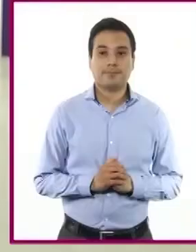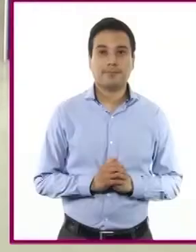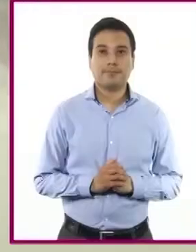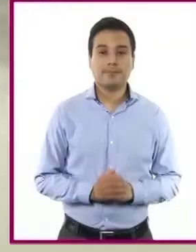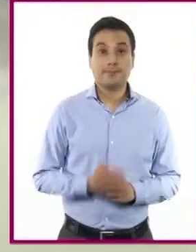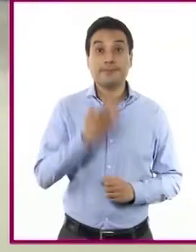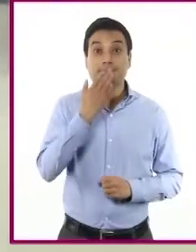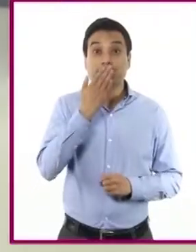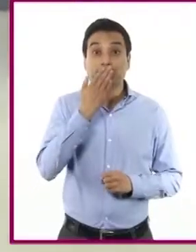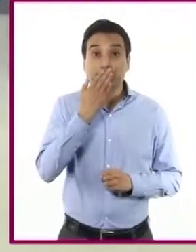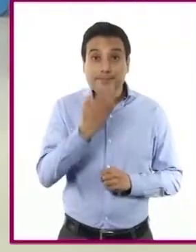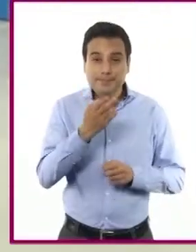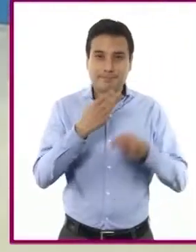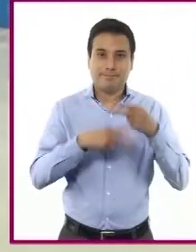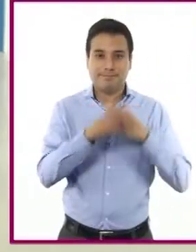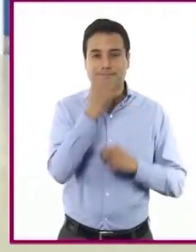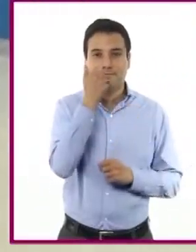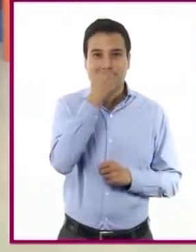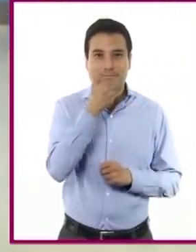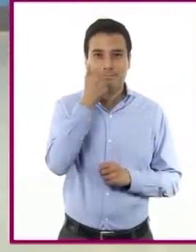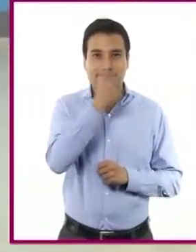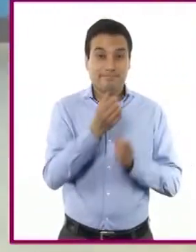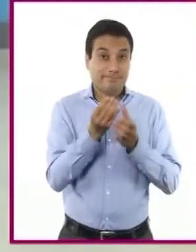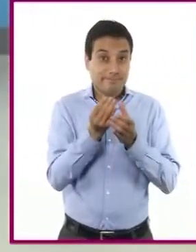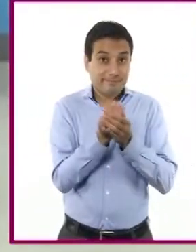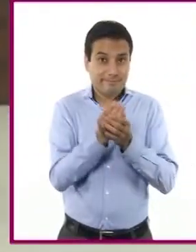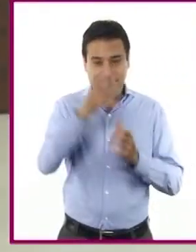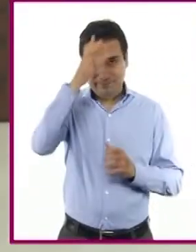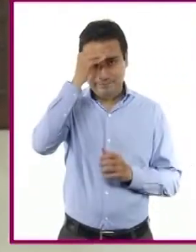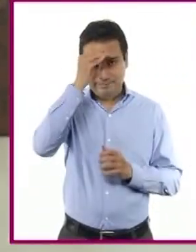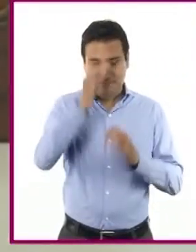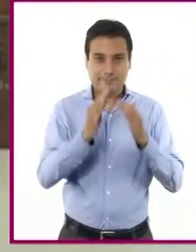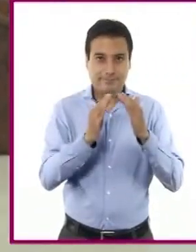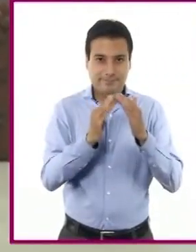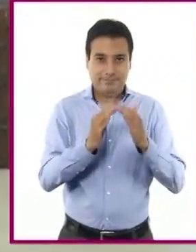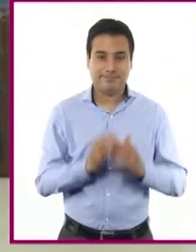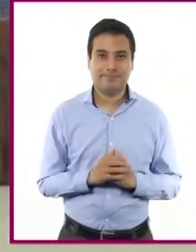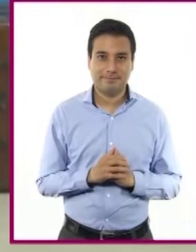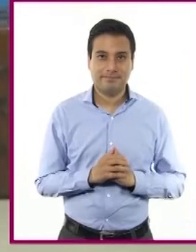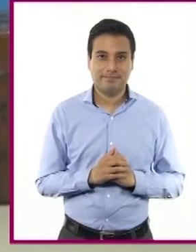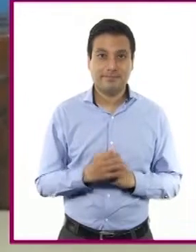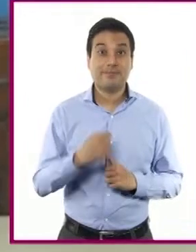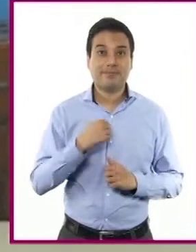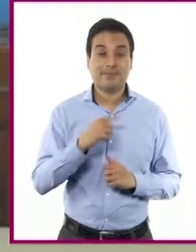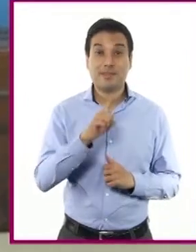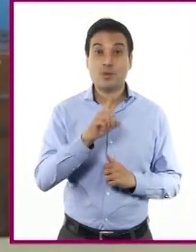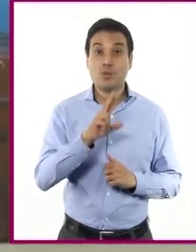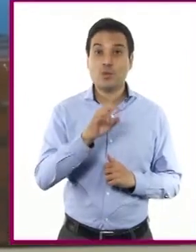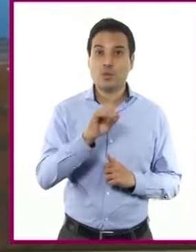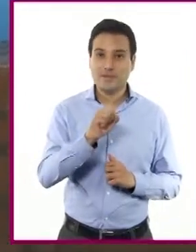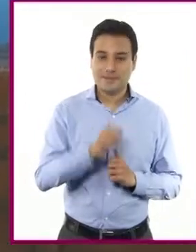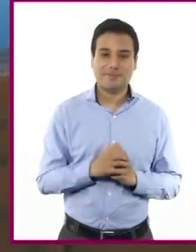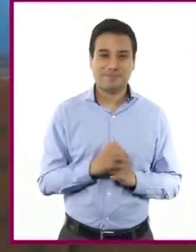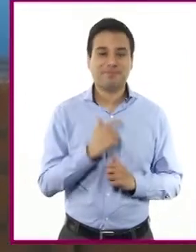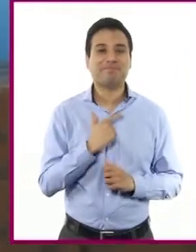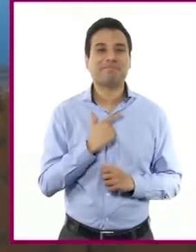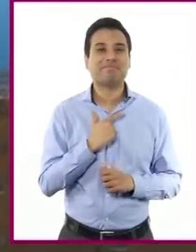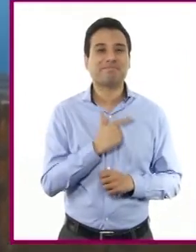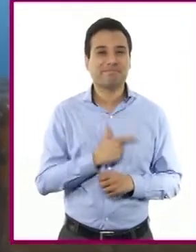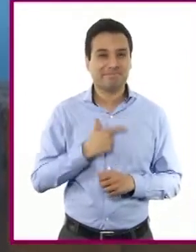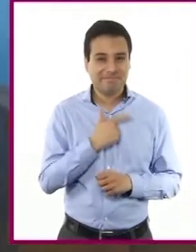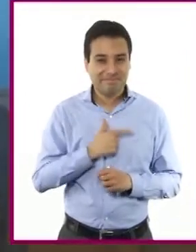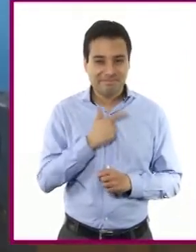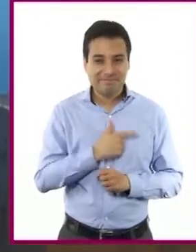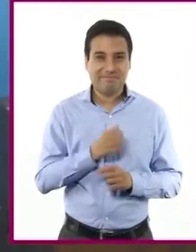Bienvenidas y bienvenidos a una sesión más de Aprende en Casa. Soy Luis Axel Olivares y tengo el gusto de compartir